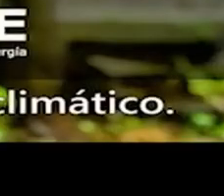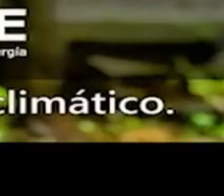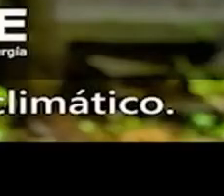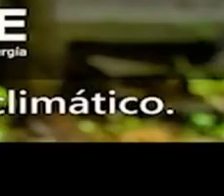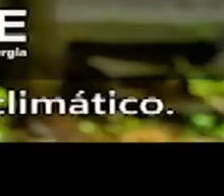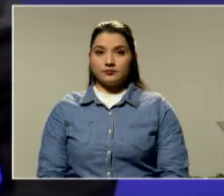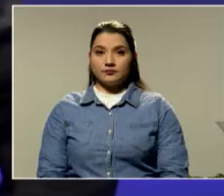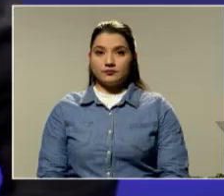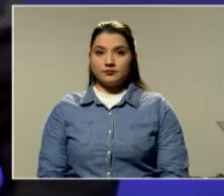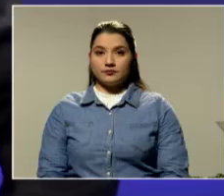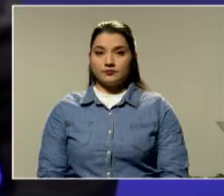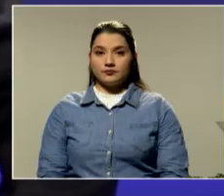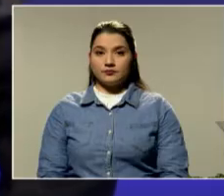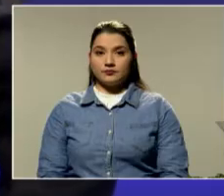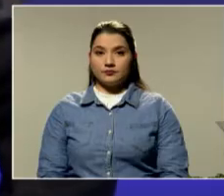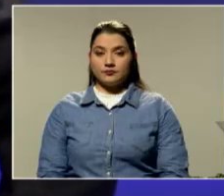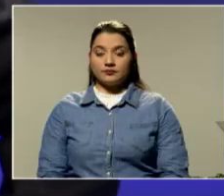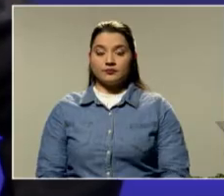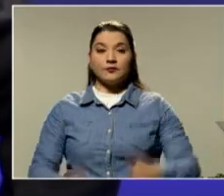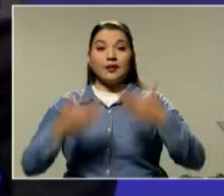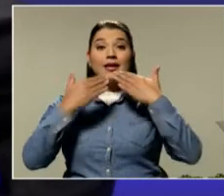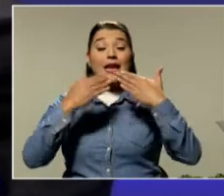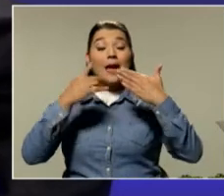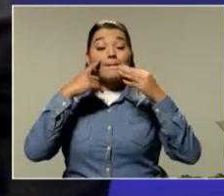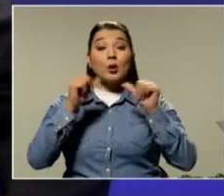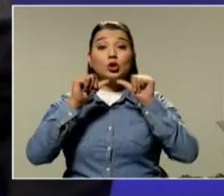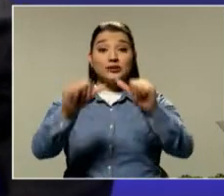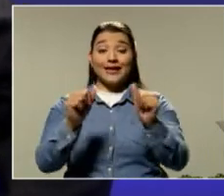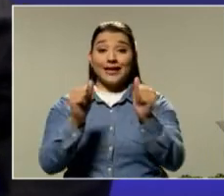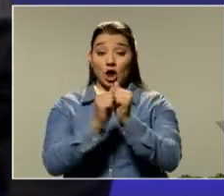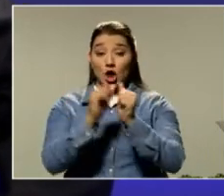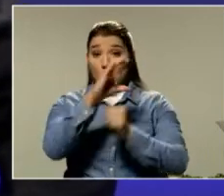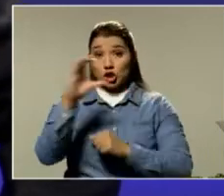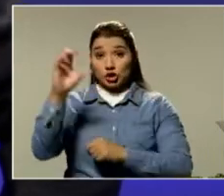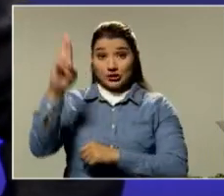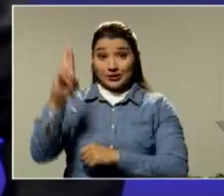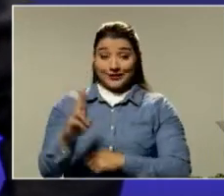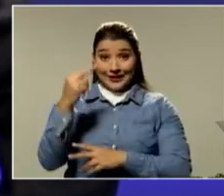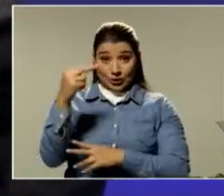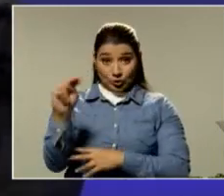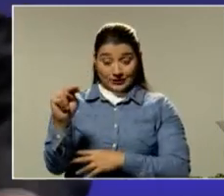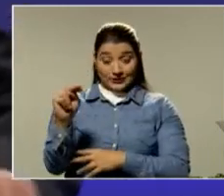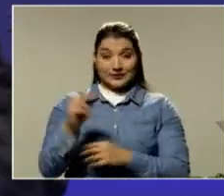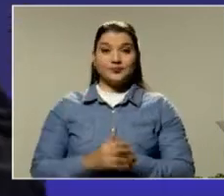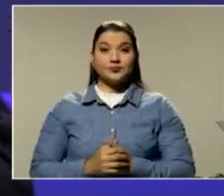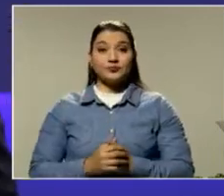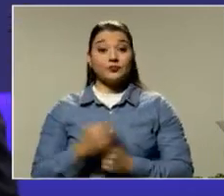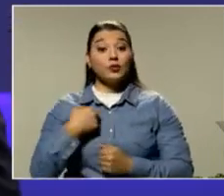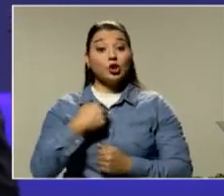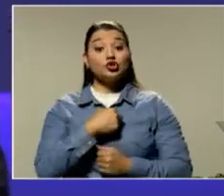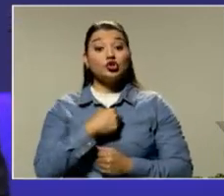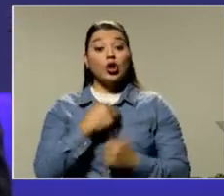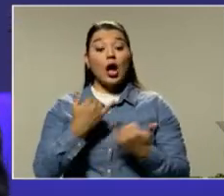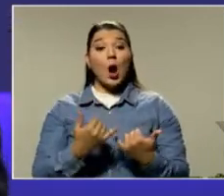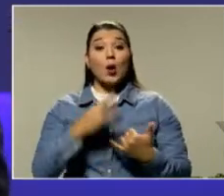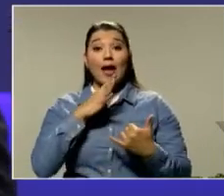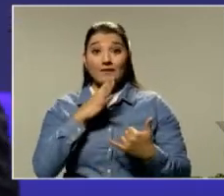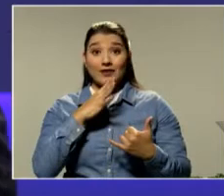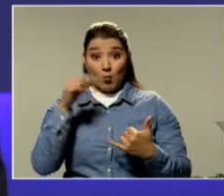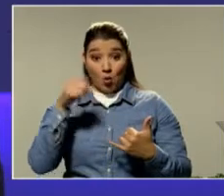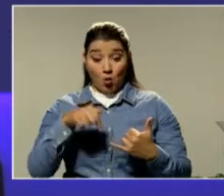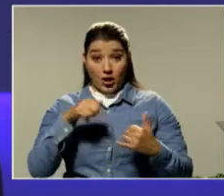climático. Gracias por continuar en la señal de Costa Rica Noticias. Estamos conversando en la entrevista de esta noche con